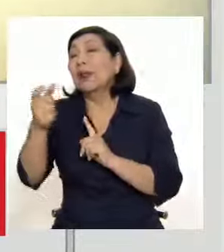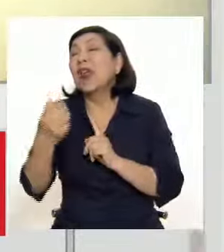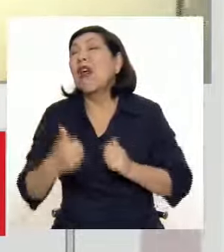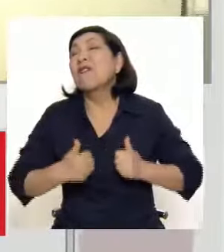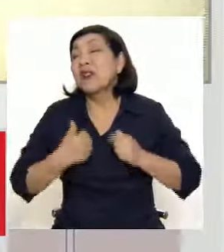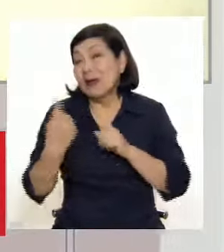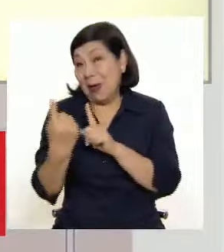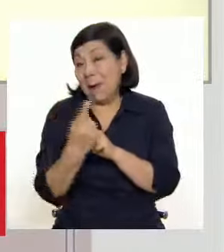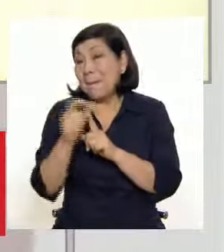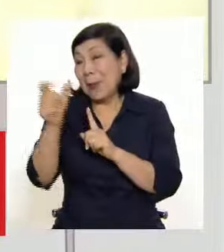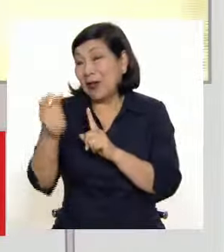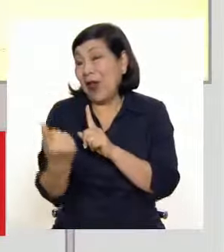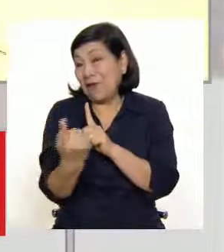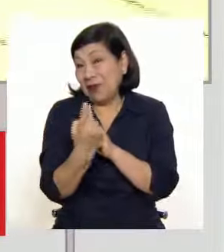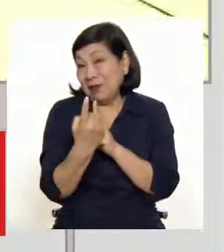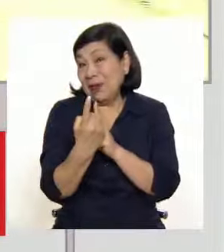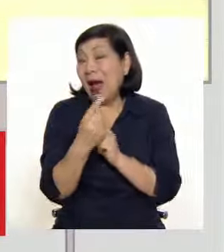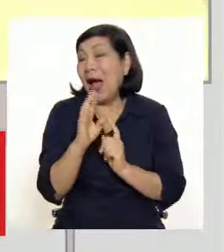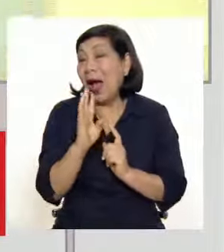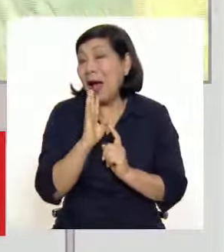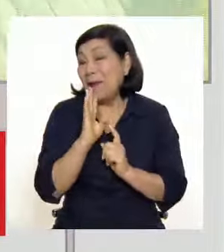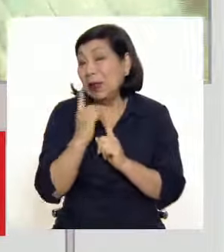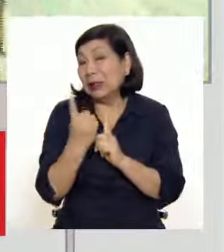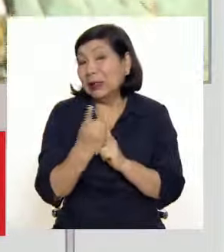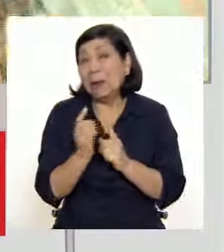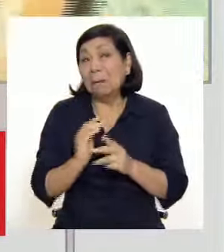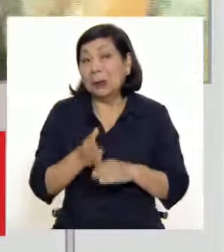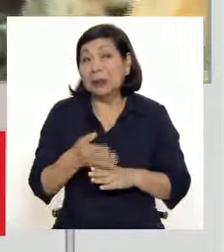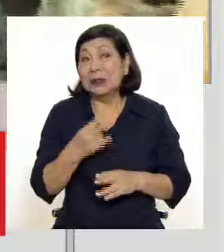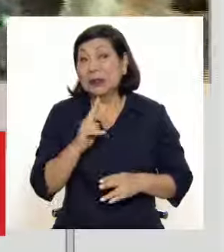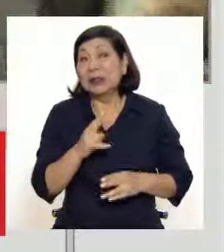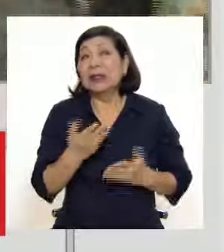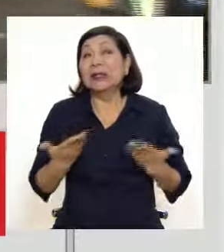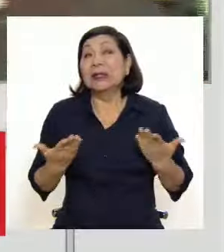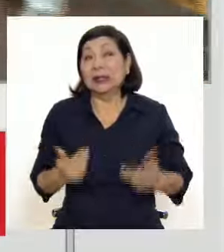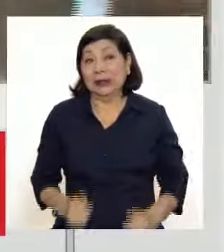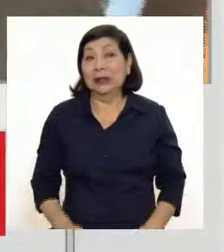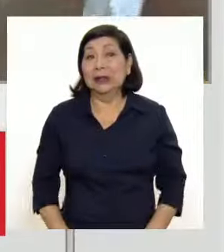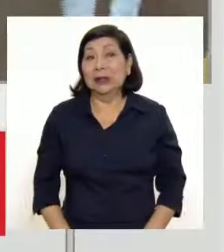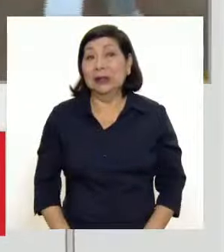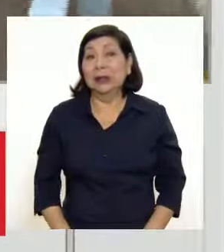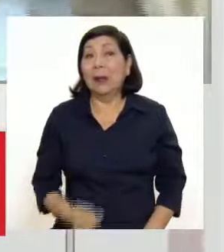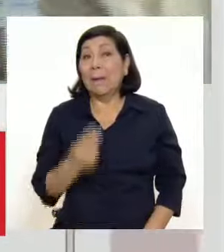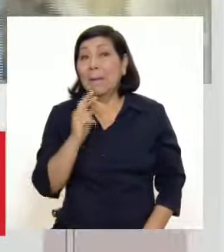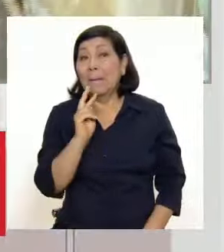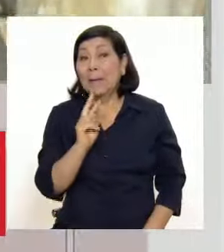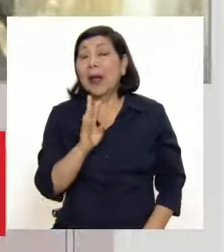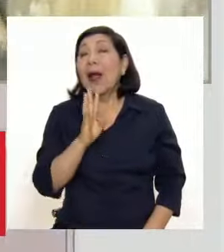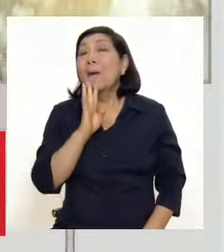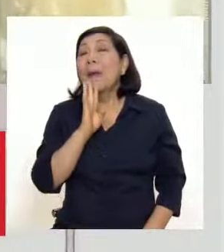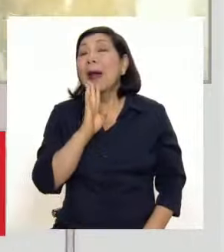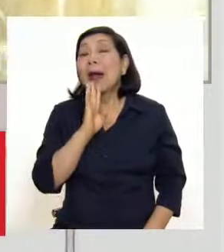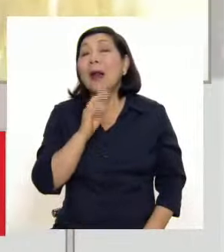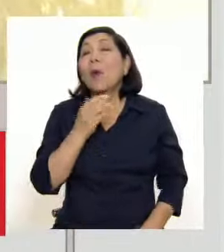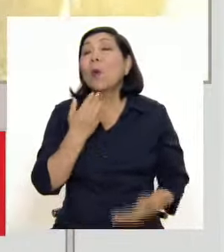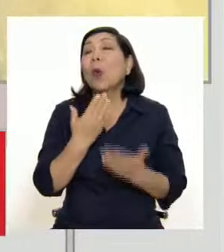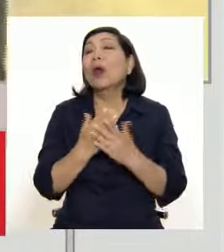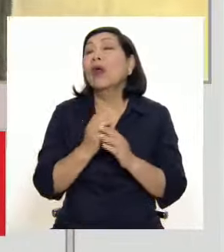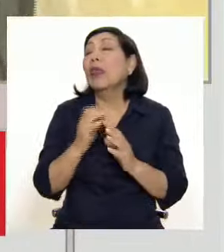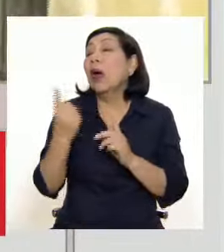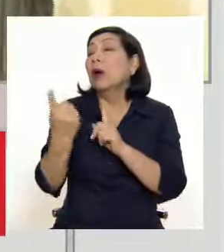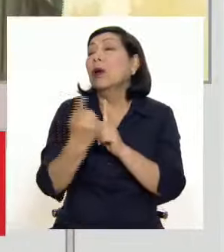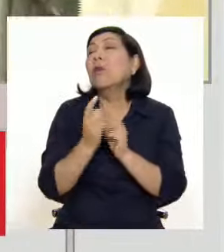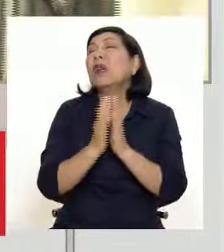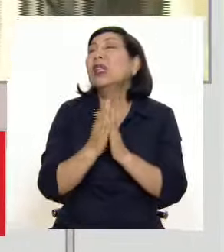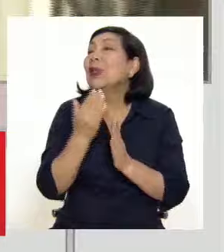de los vecinos y mientras llegamos, pues vamos a tratar de tomar su testimonio. Buenos días, para que nos